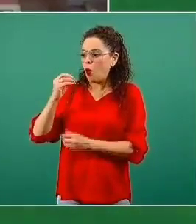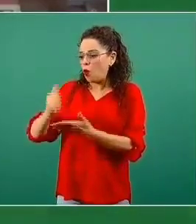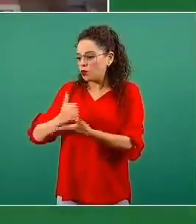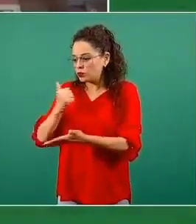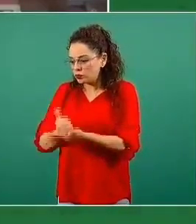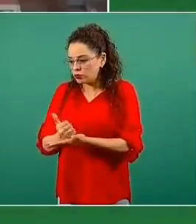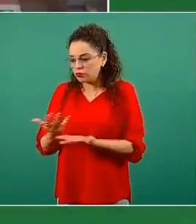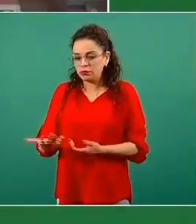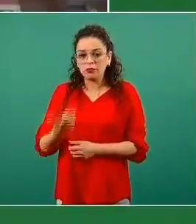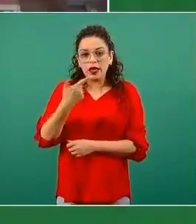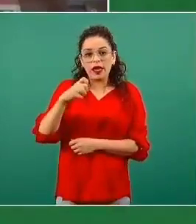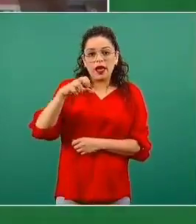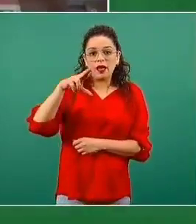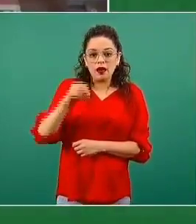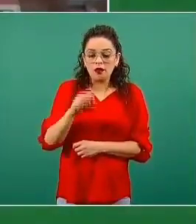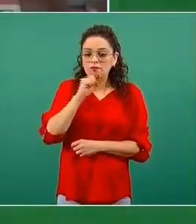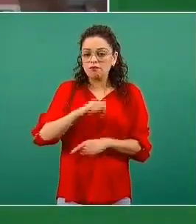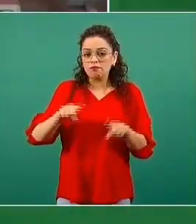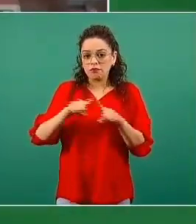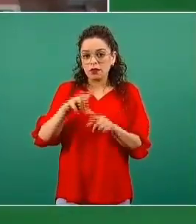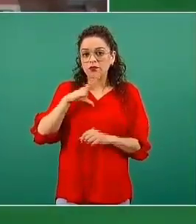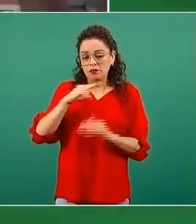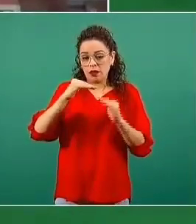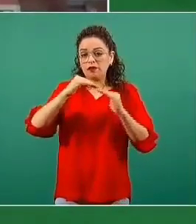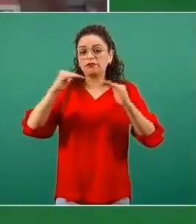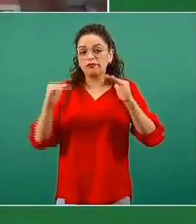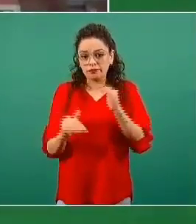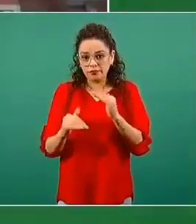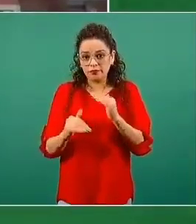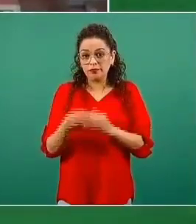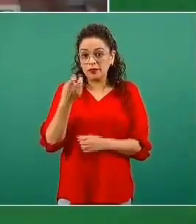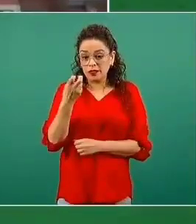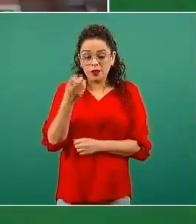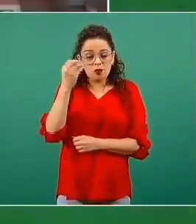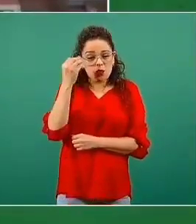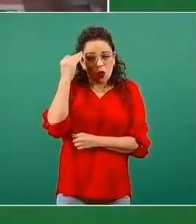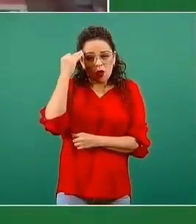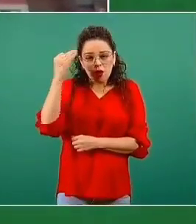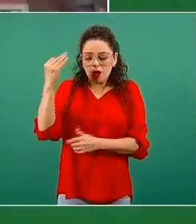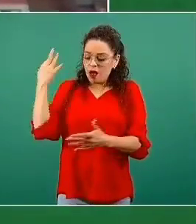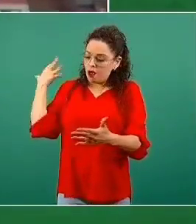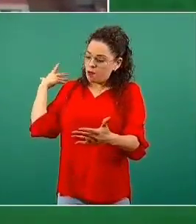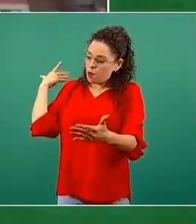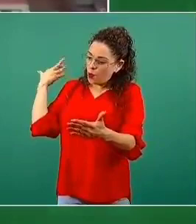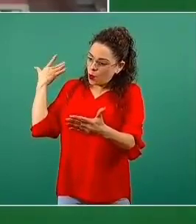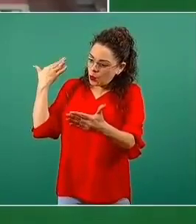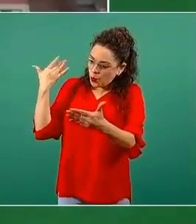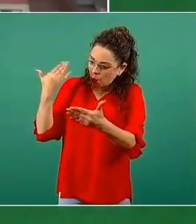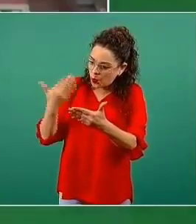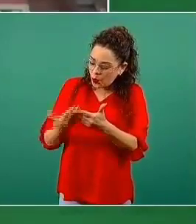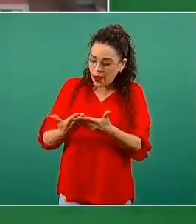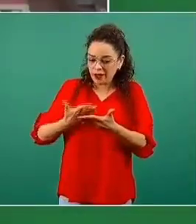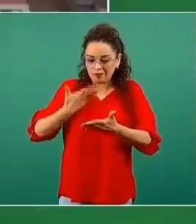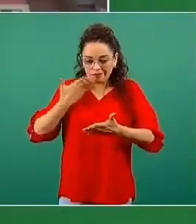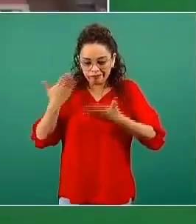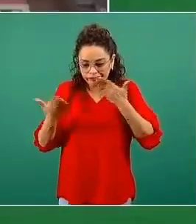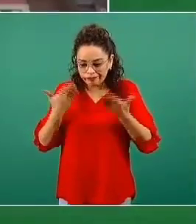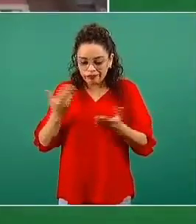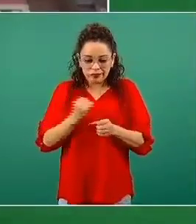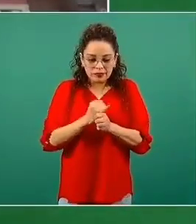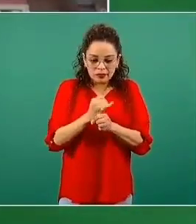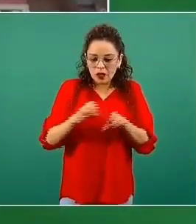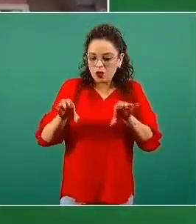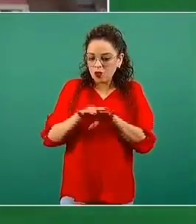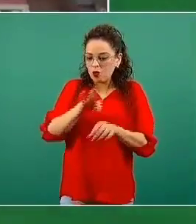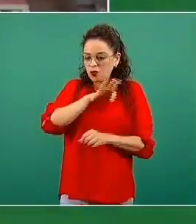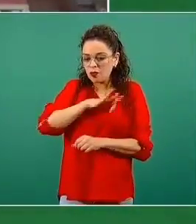de género. Esas las conocemos, son estructurales, llevamos mucho tiempo estudiándolas y bueno, pues buscando también cómo atenderlas.